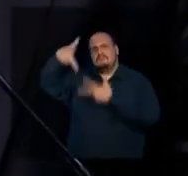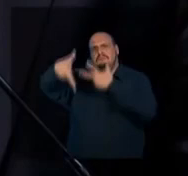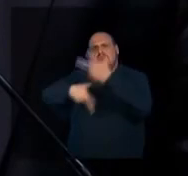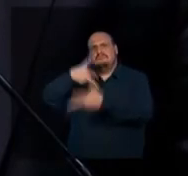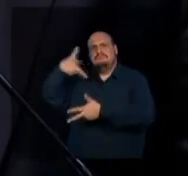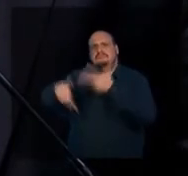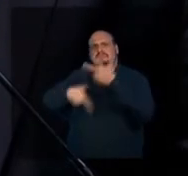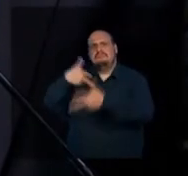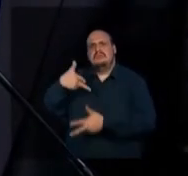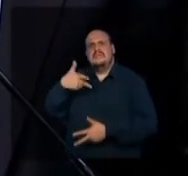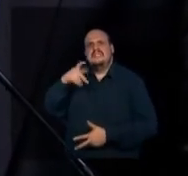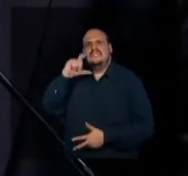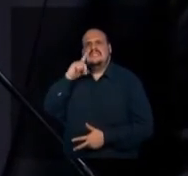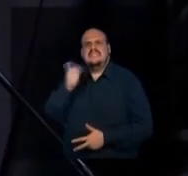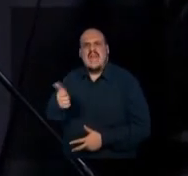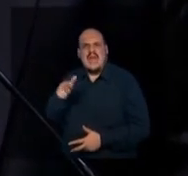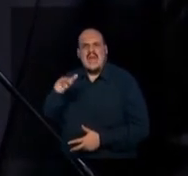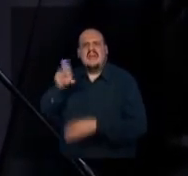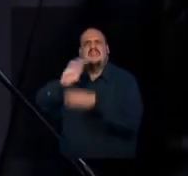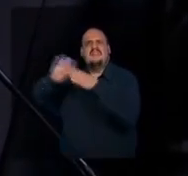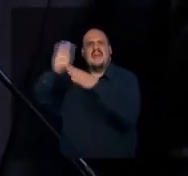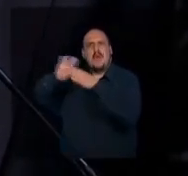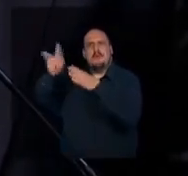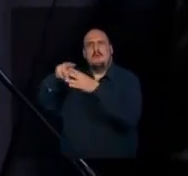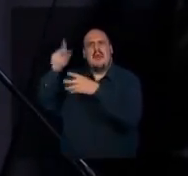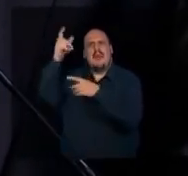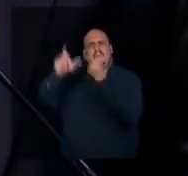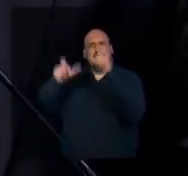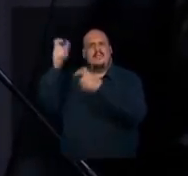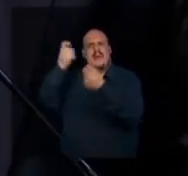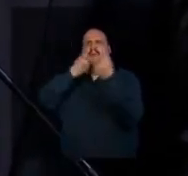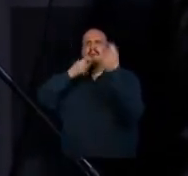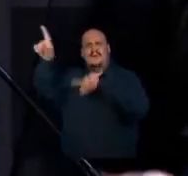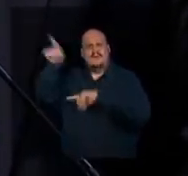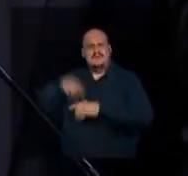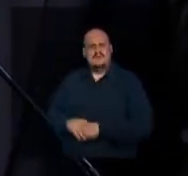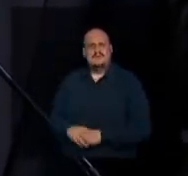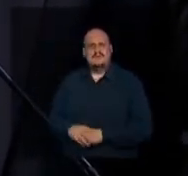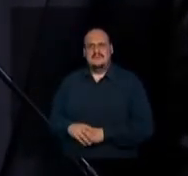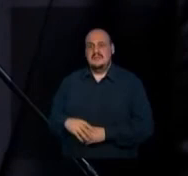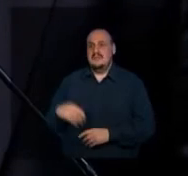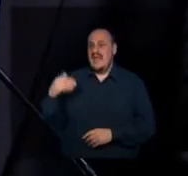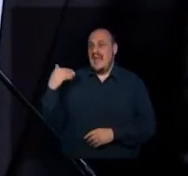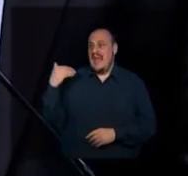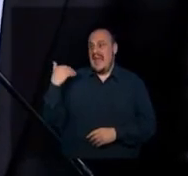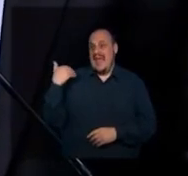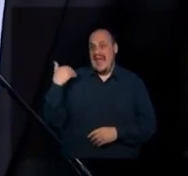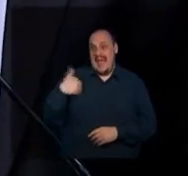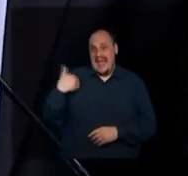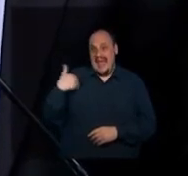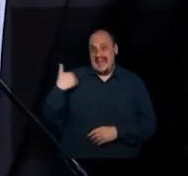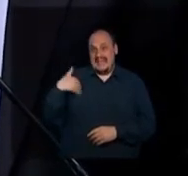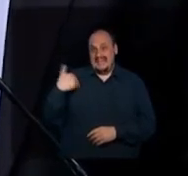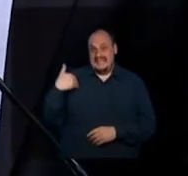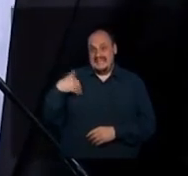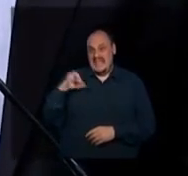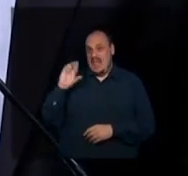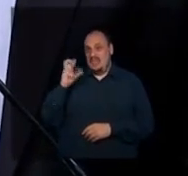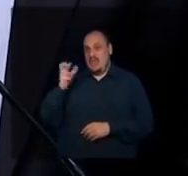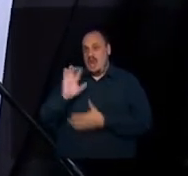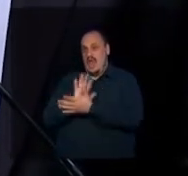la Sira decir de la deuda con los importadores Argentina tiene cepo y